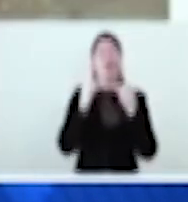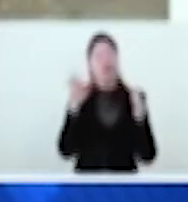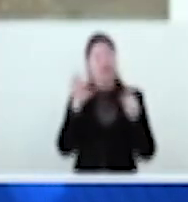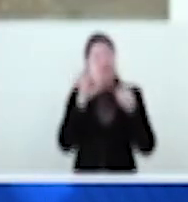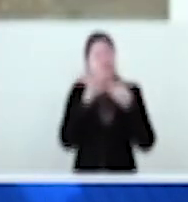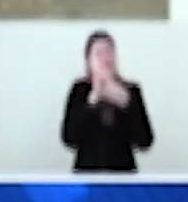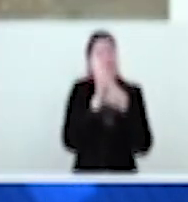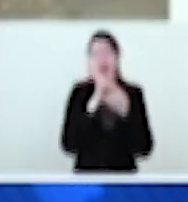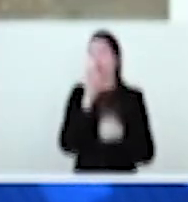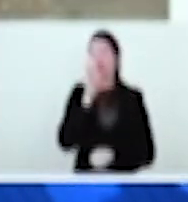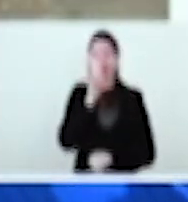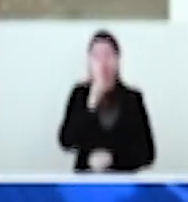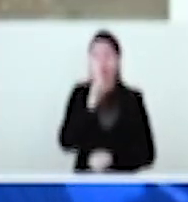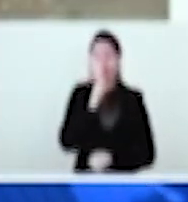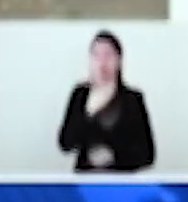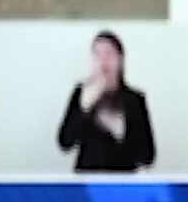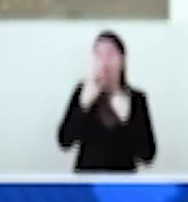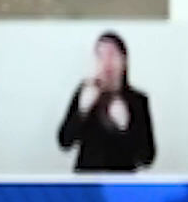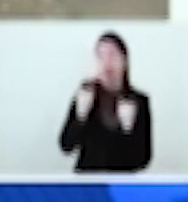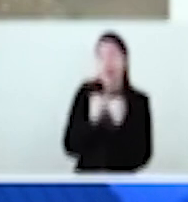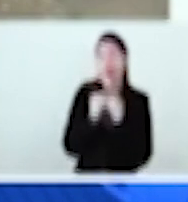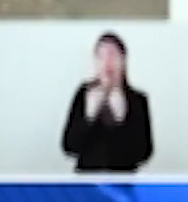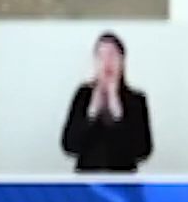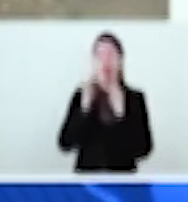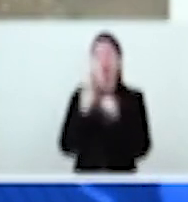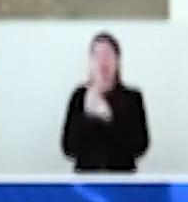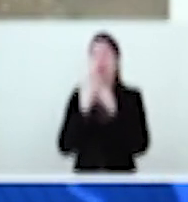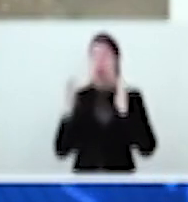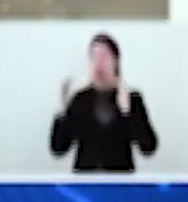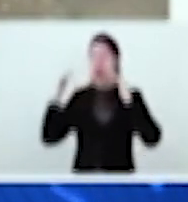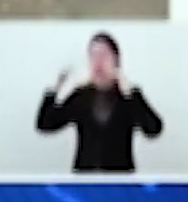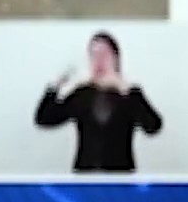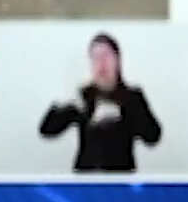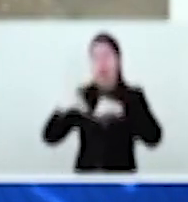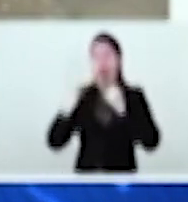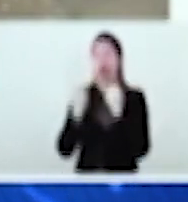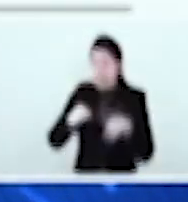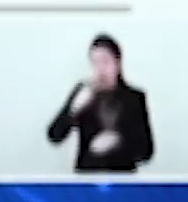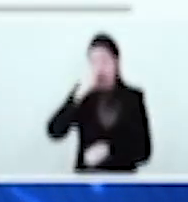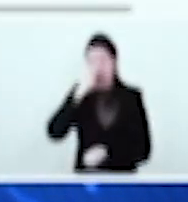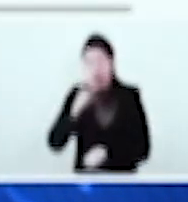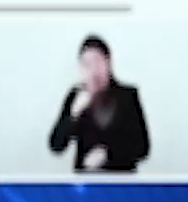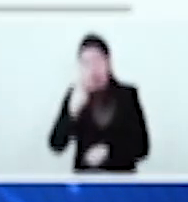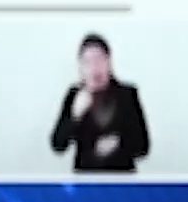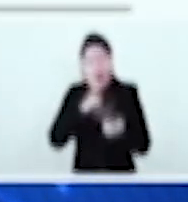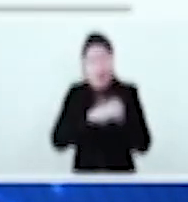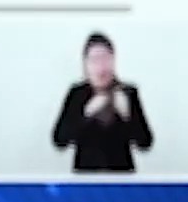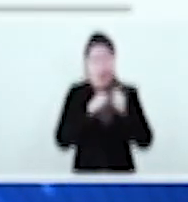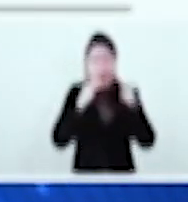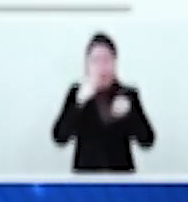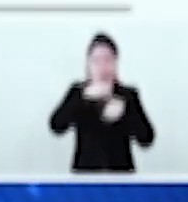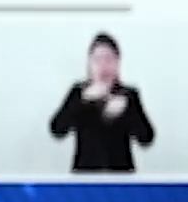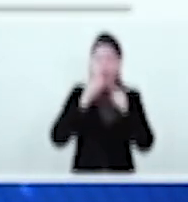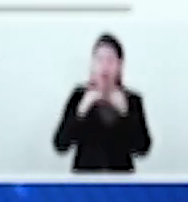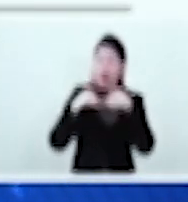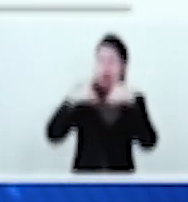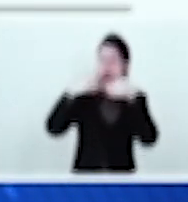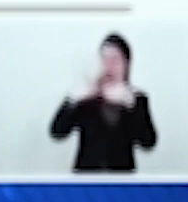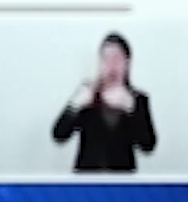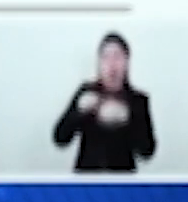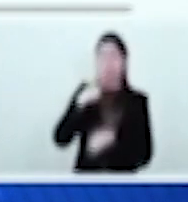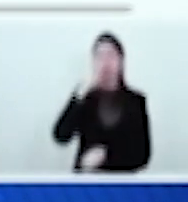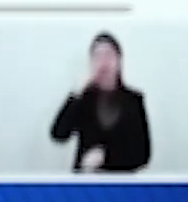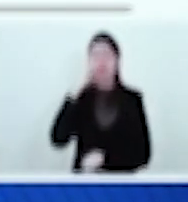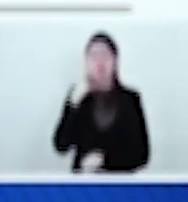que estaba en riesgo para poderla apuntalar. Pero si esto no se dio, y esto no lo sabemos con precisión, si no avisó